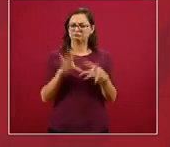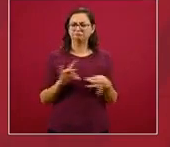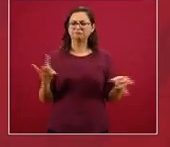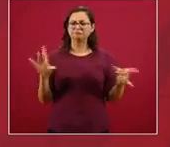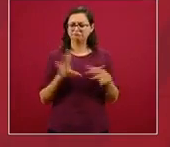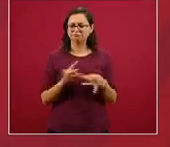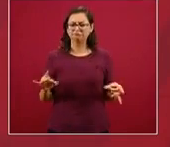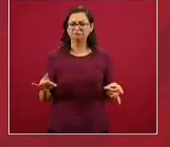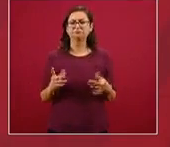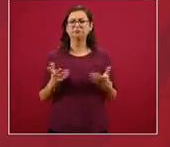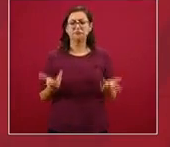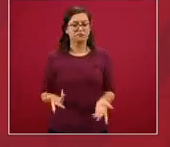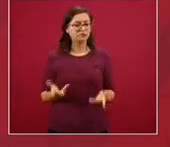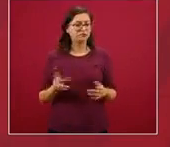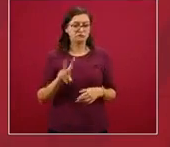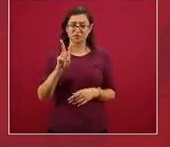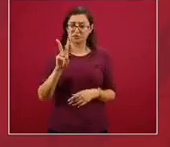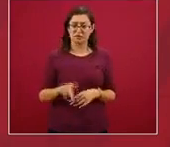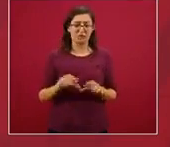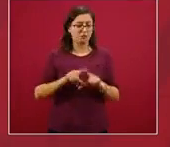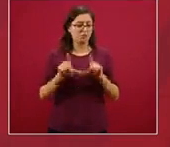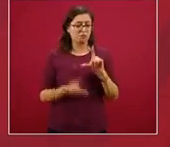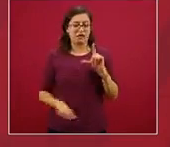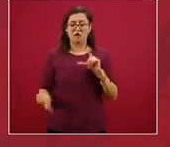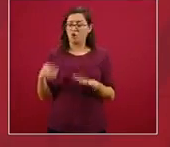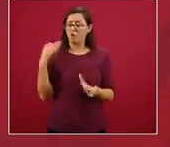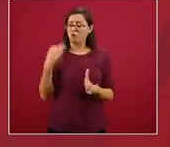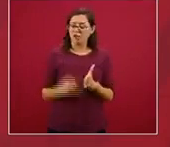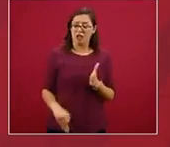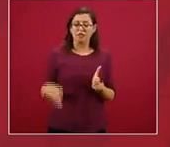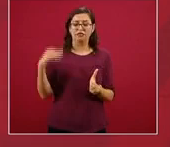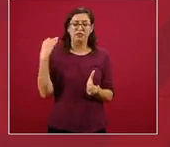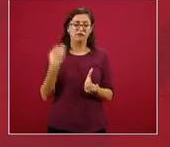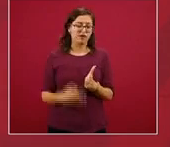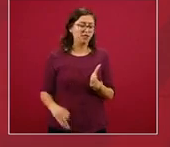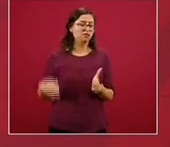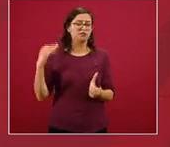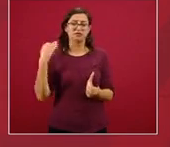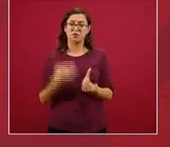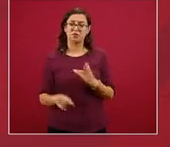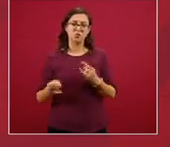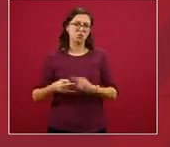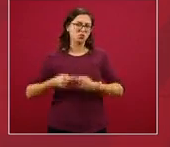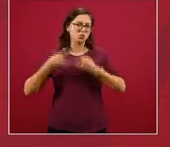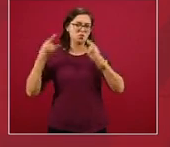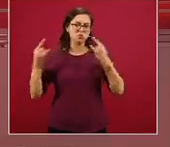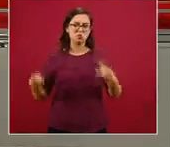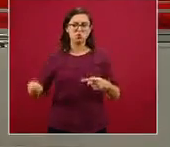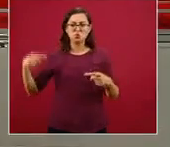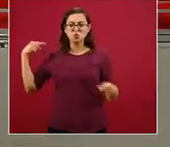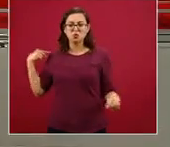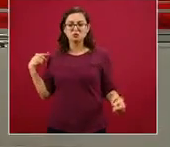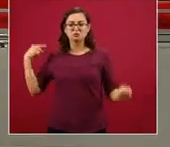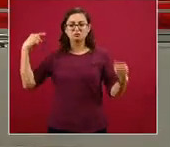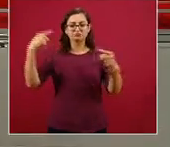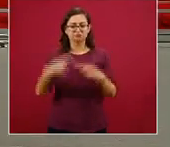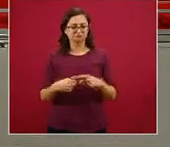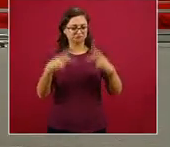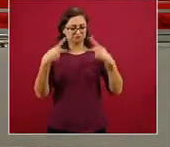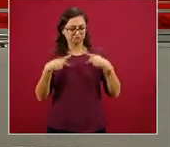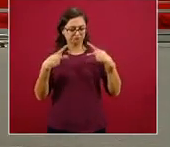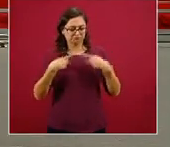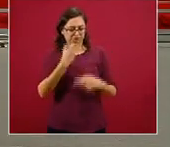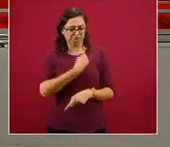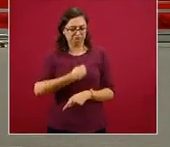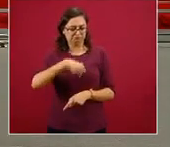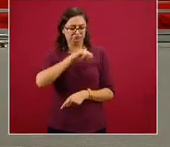un déficit histórico que en su momento se generó con el transcurso de los años de profesionales de la salud para